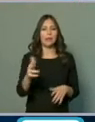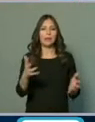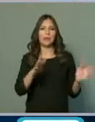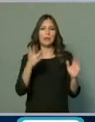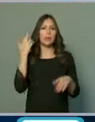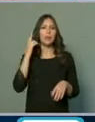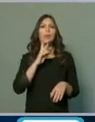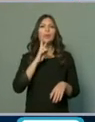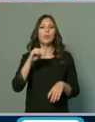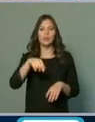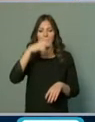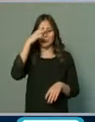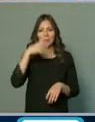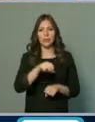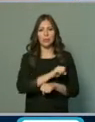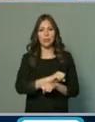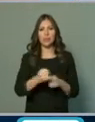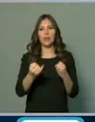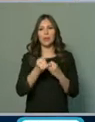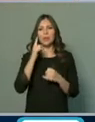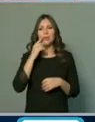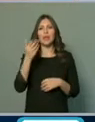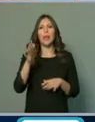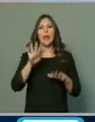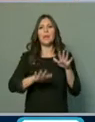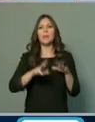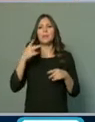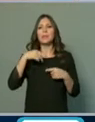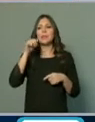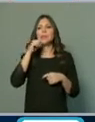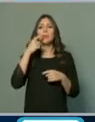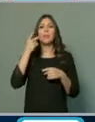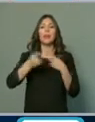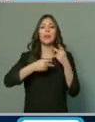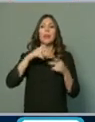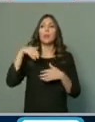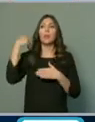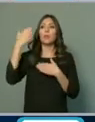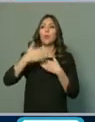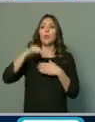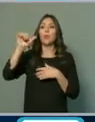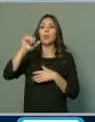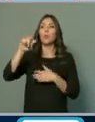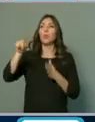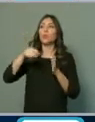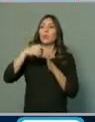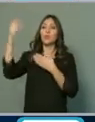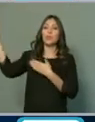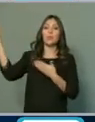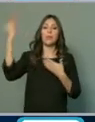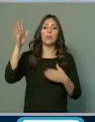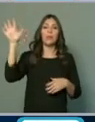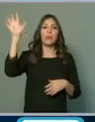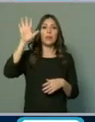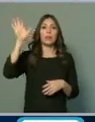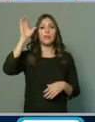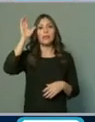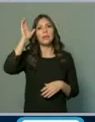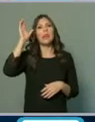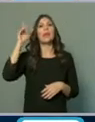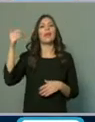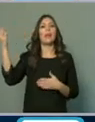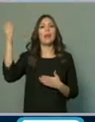decías, siempre intentamos como etiquetar o generalizar lo que viene de fuera, ¿no? De En este fuera. caso de Asia. Y por lo